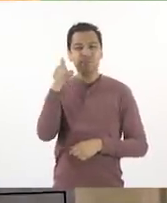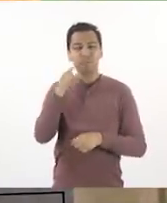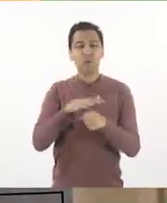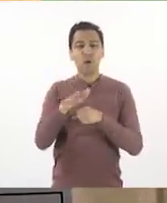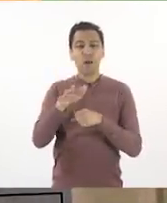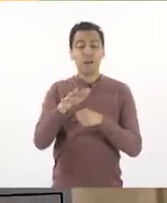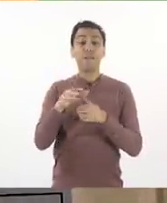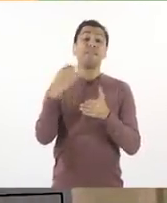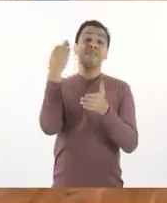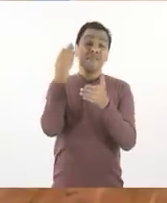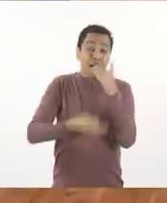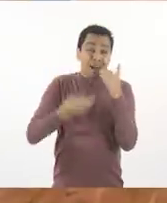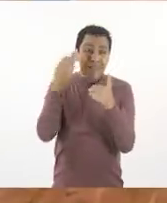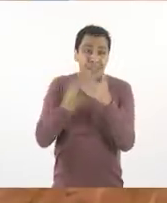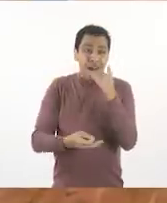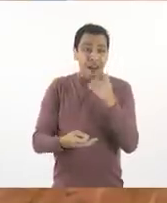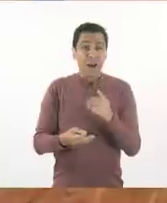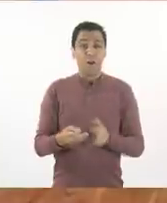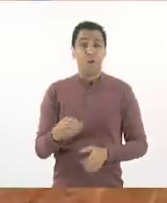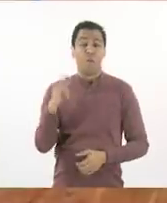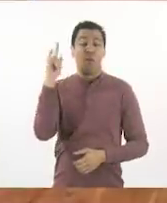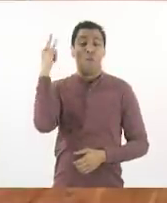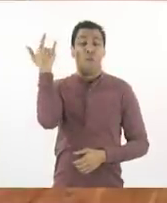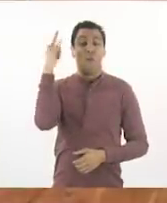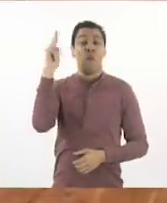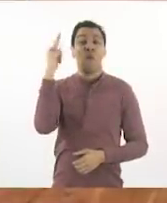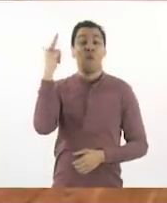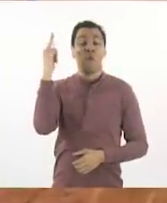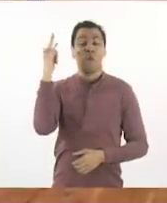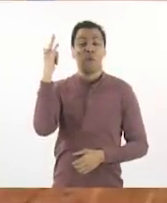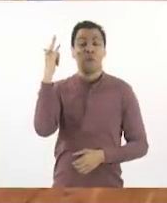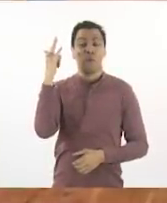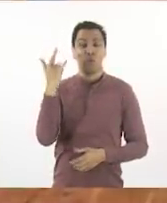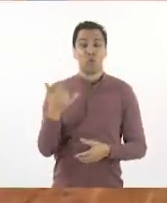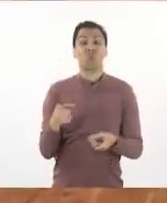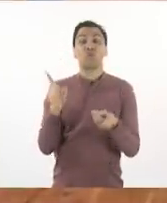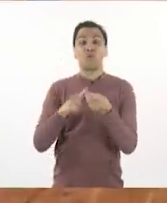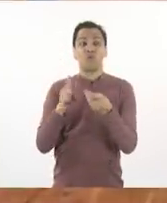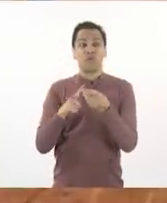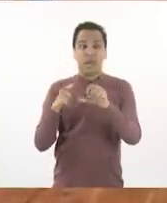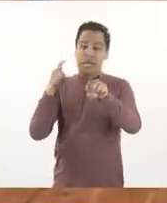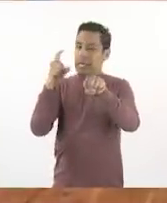Me falta julio. Es, aquí está. Julio.